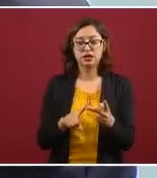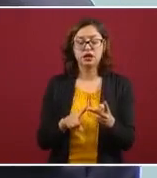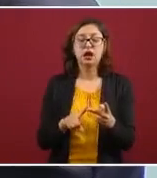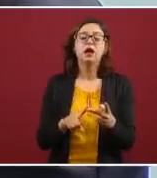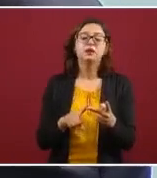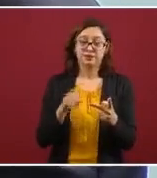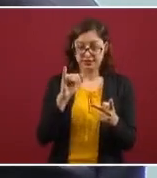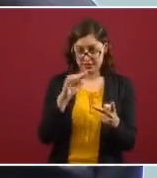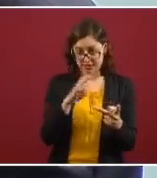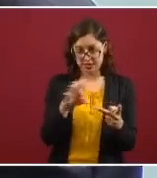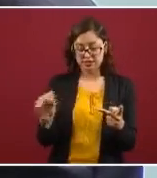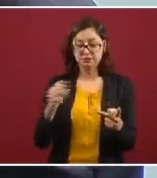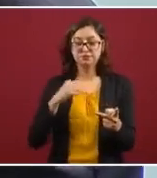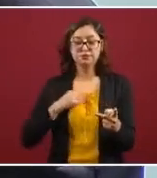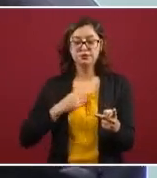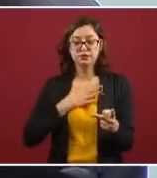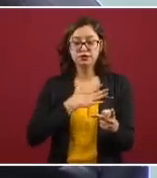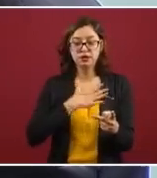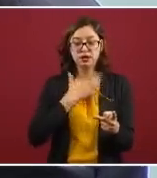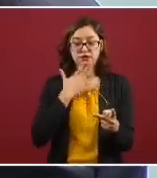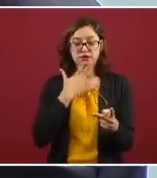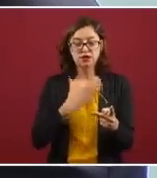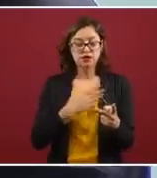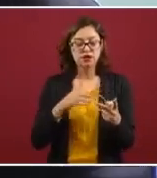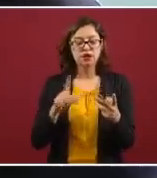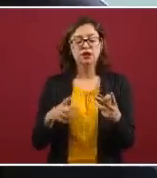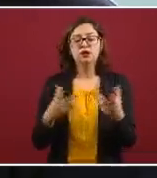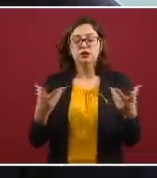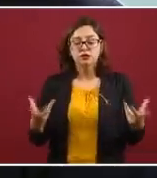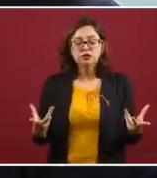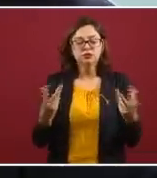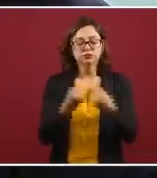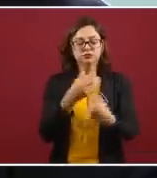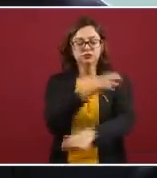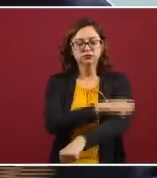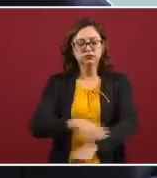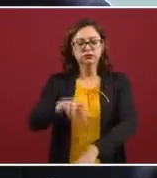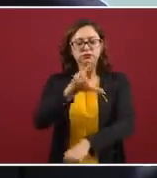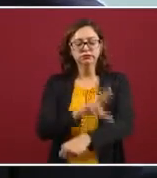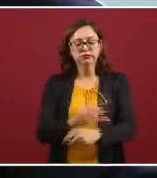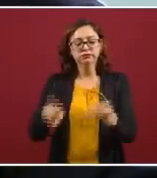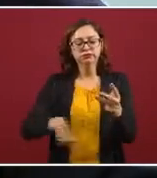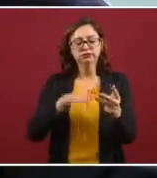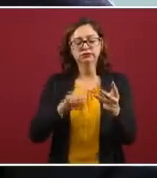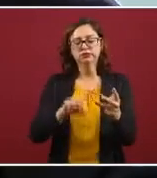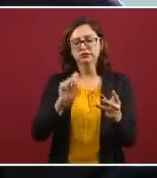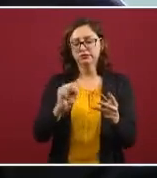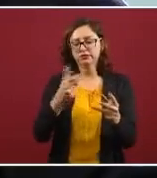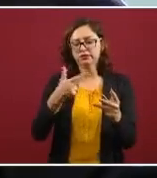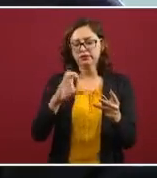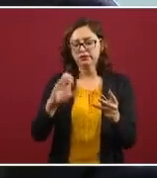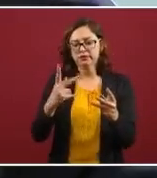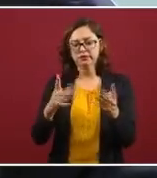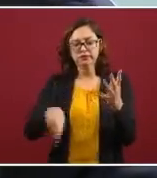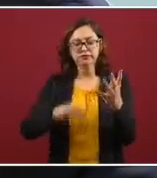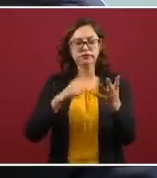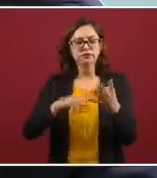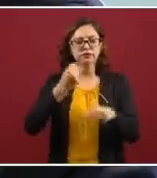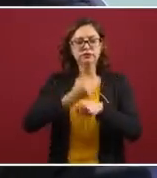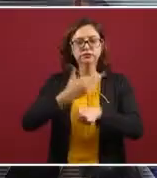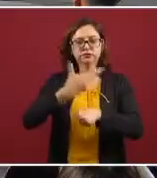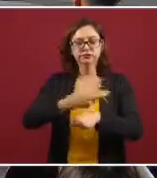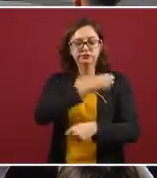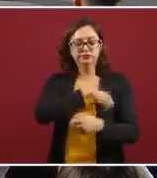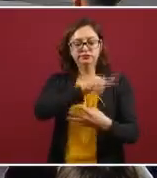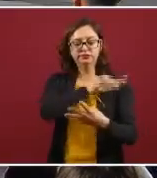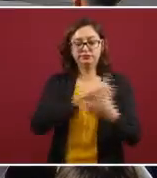Bienestar estamos participando de manera coordinada con la Secretaría de Hacienda y la Secretaría de Salud en la compra consolidada